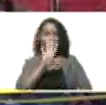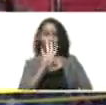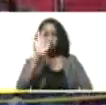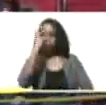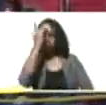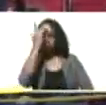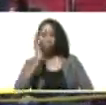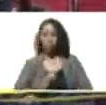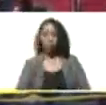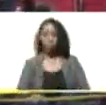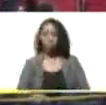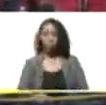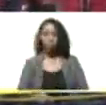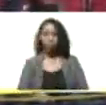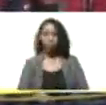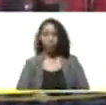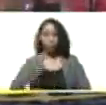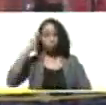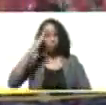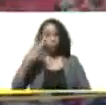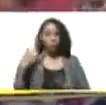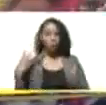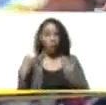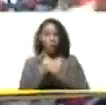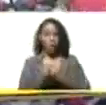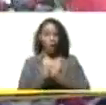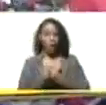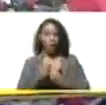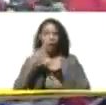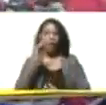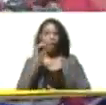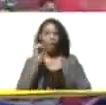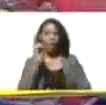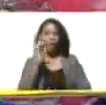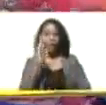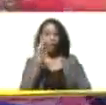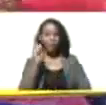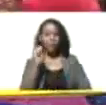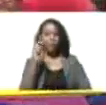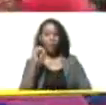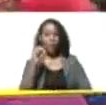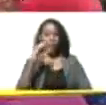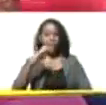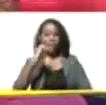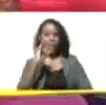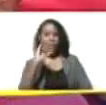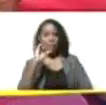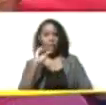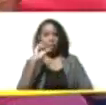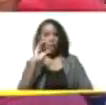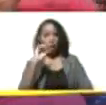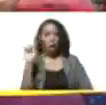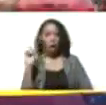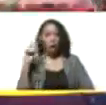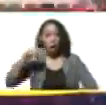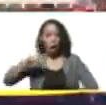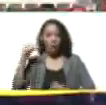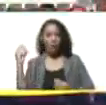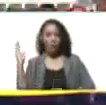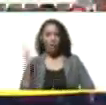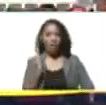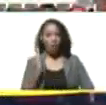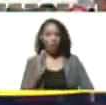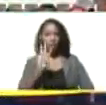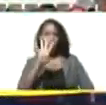febrero, el compañero Francisco Javier Arias Cárdenas, que hoy vino con sus cuatro hermosos